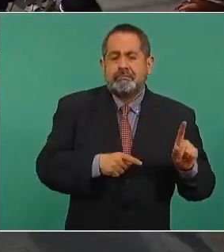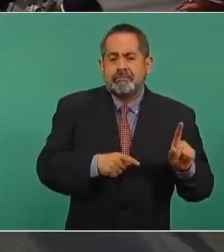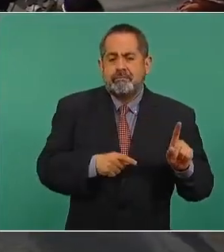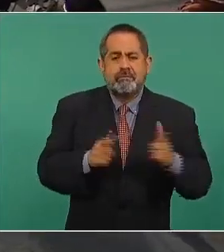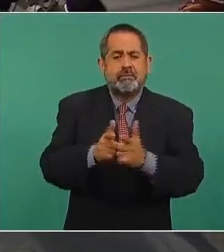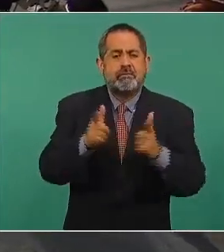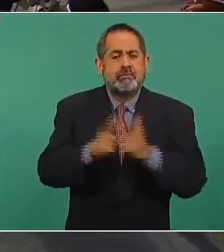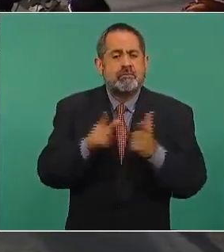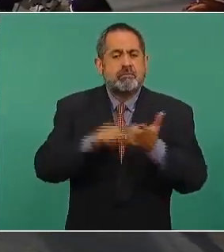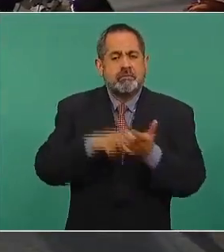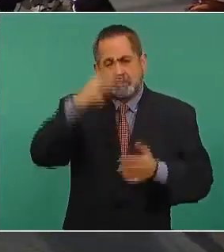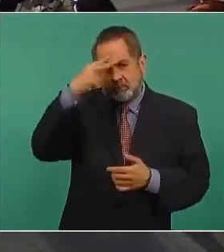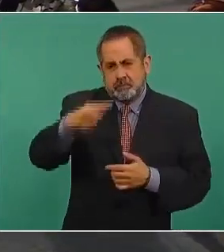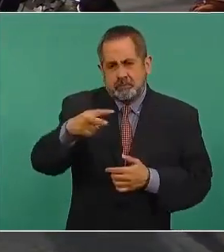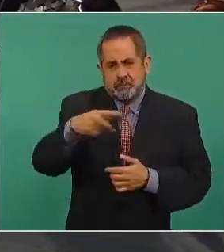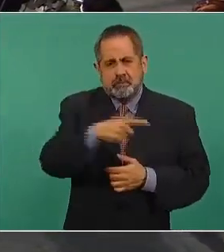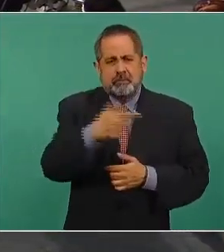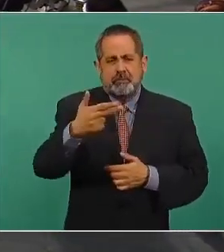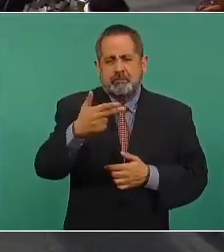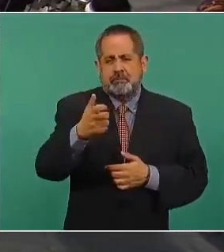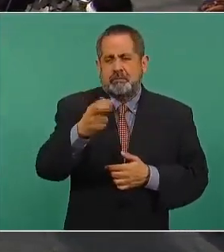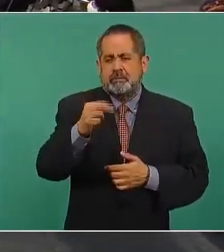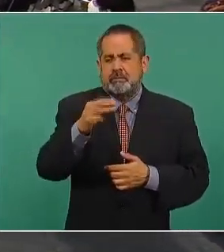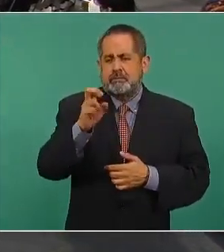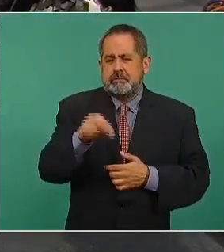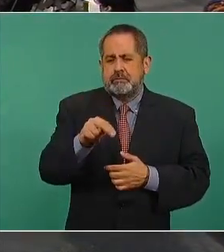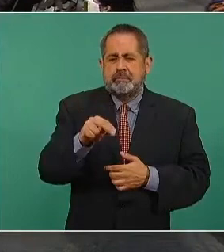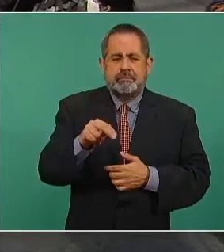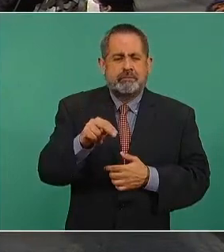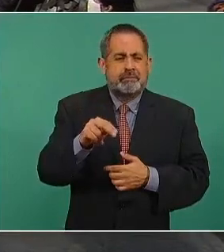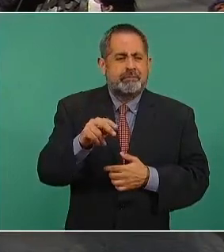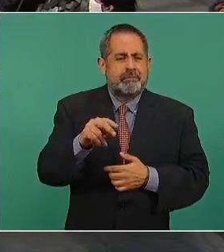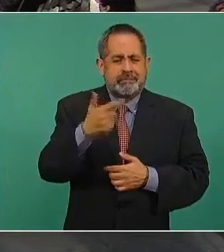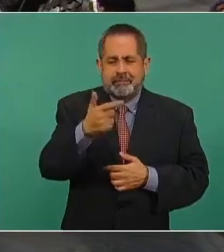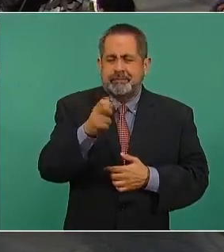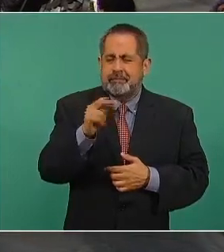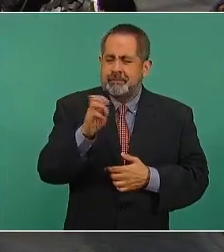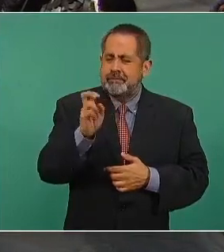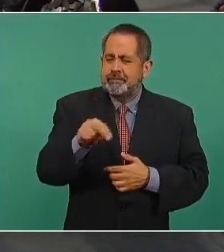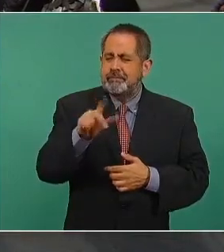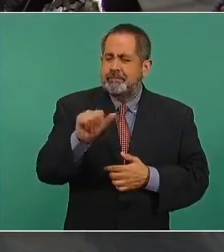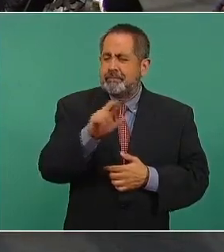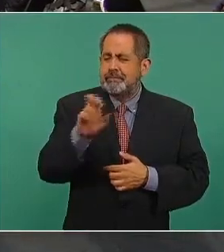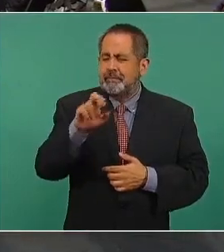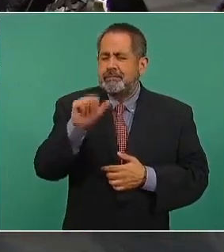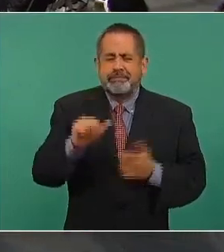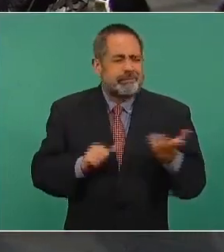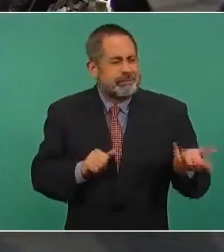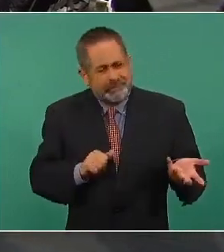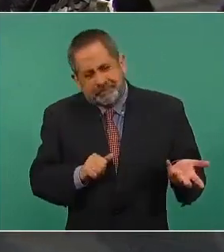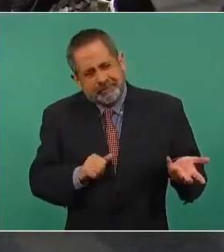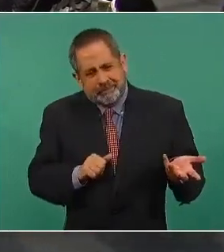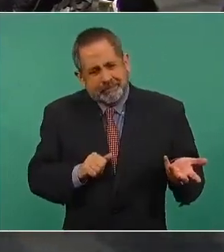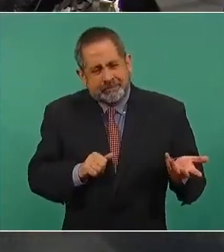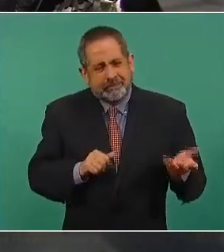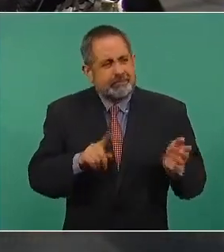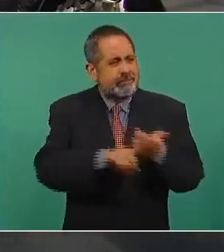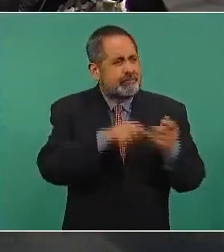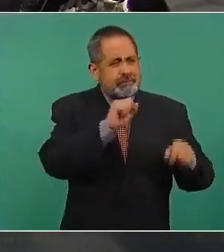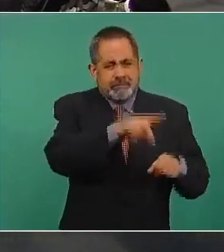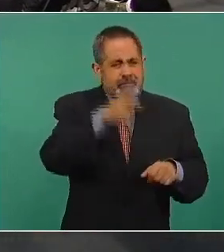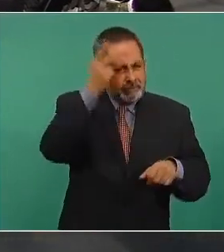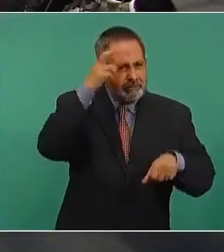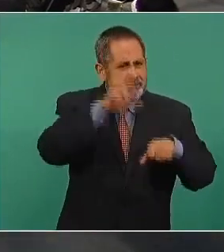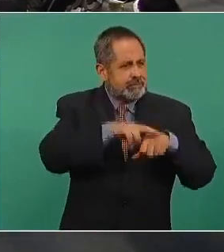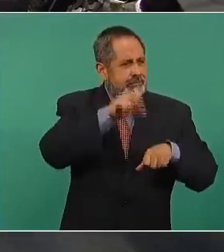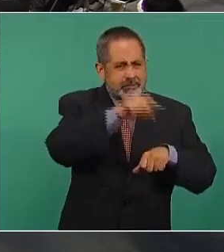del Grupo México de Germán Larrea. Entonces, bueno, pues es una prueba más de que estos directivos o estos funcionarios